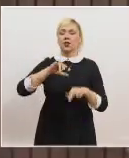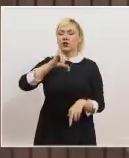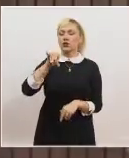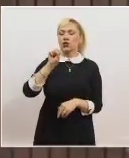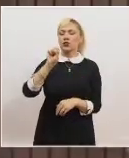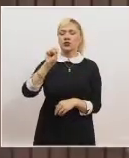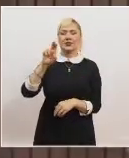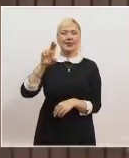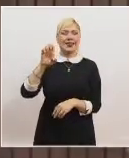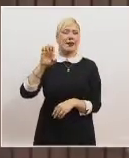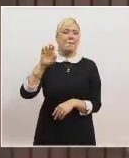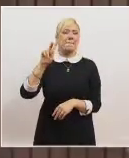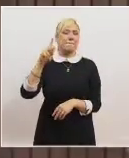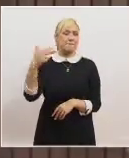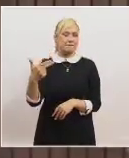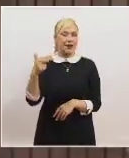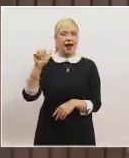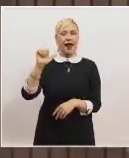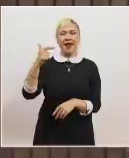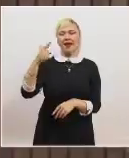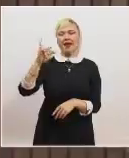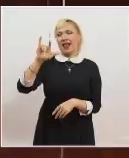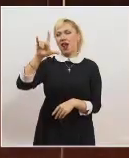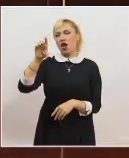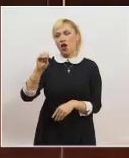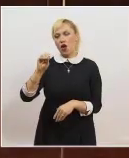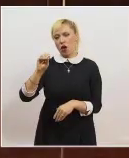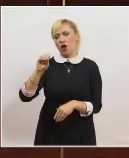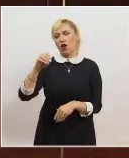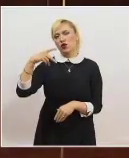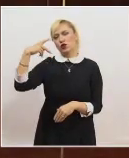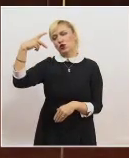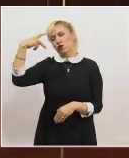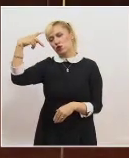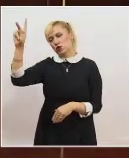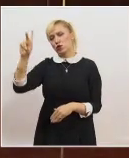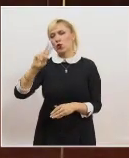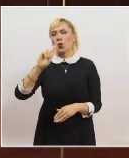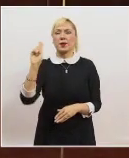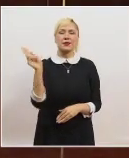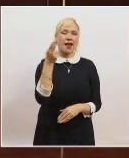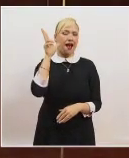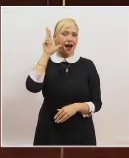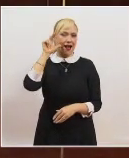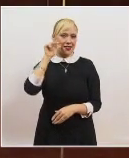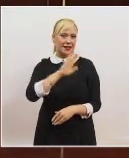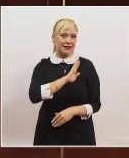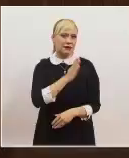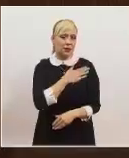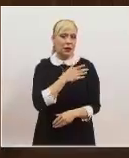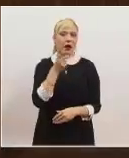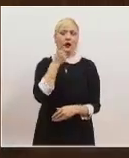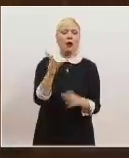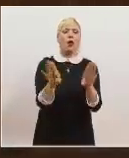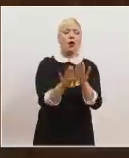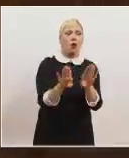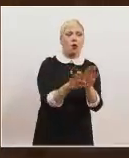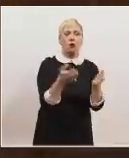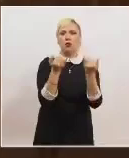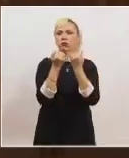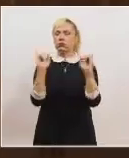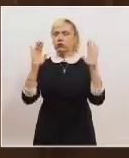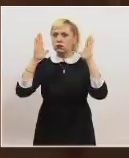Aguiló Regla de la Universidad de Alicante, quien habló sobre la importancia de la independencia y la imparcialidad de los jueces en un